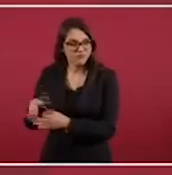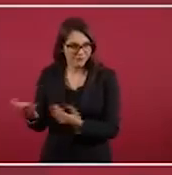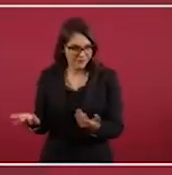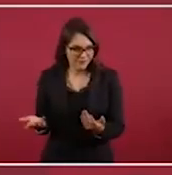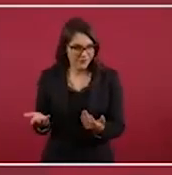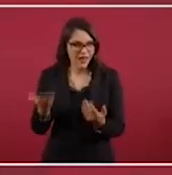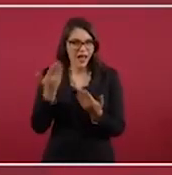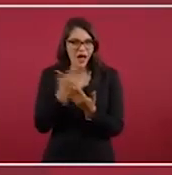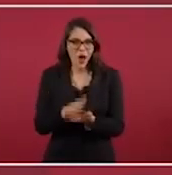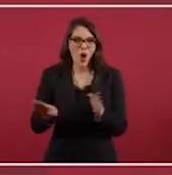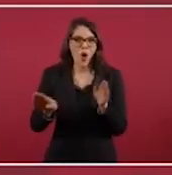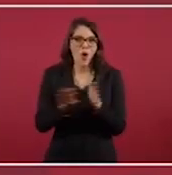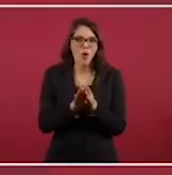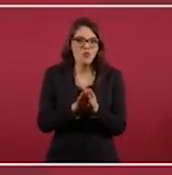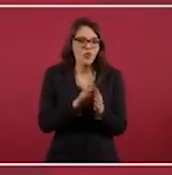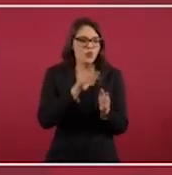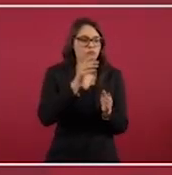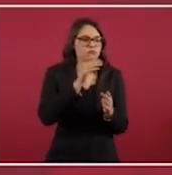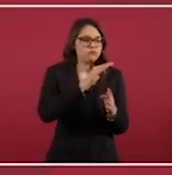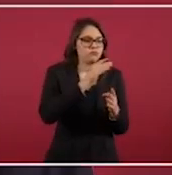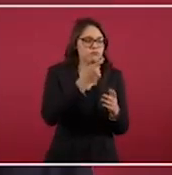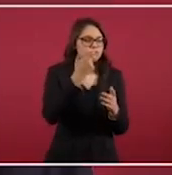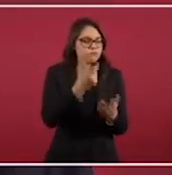¿cómo destinaban el presupuesto?